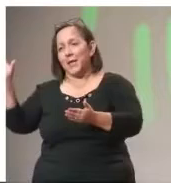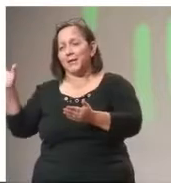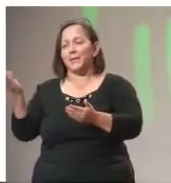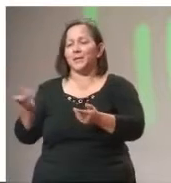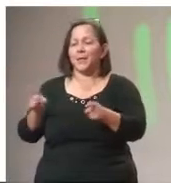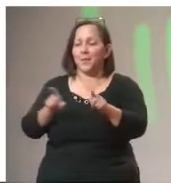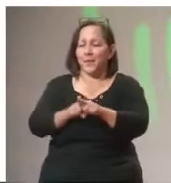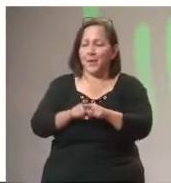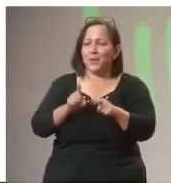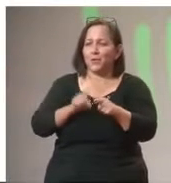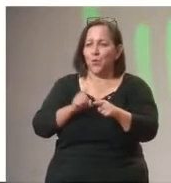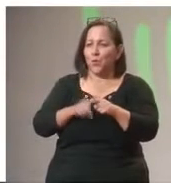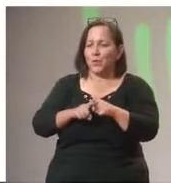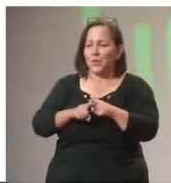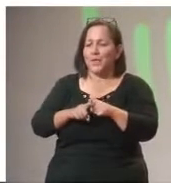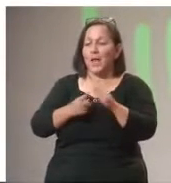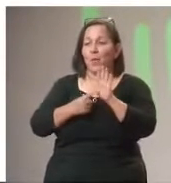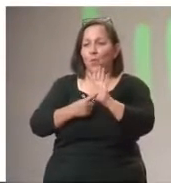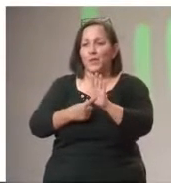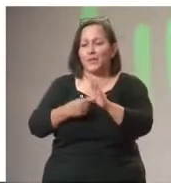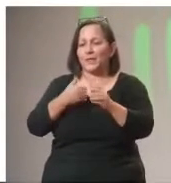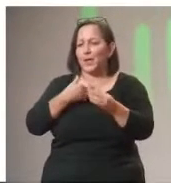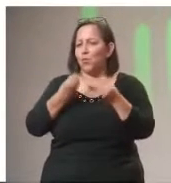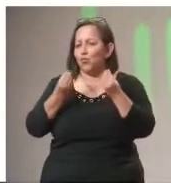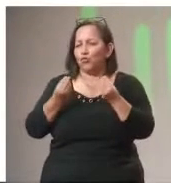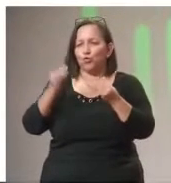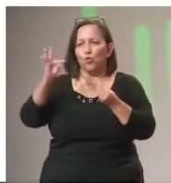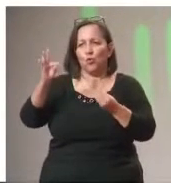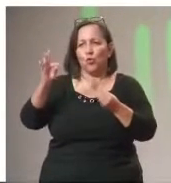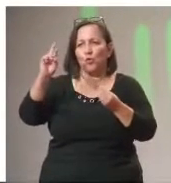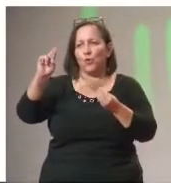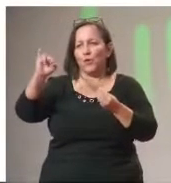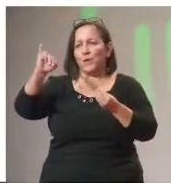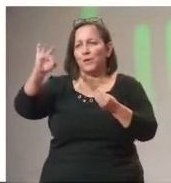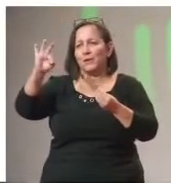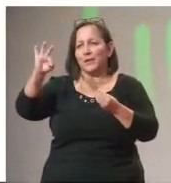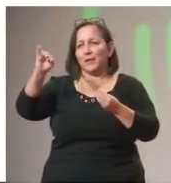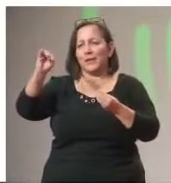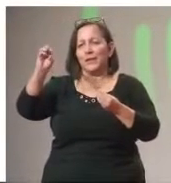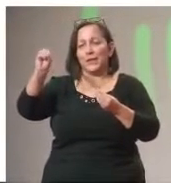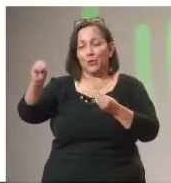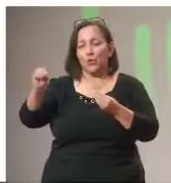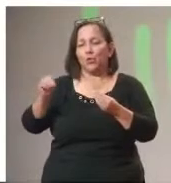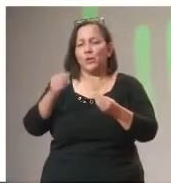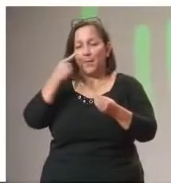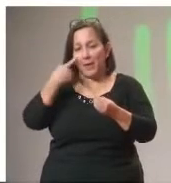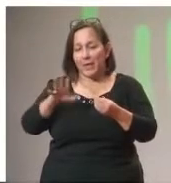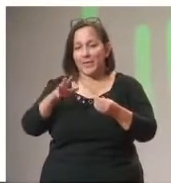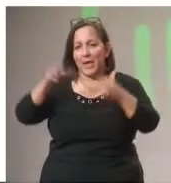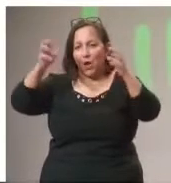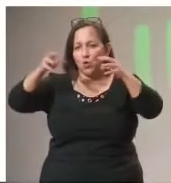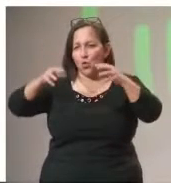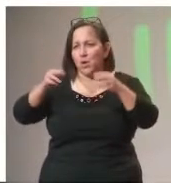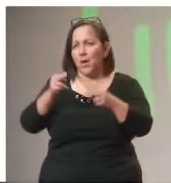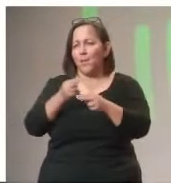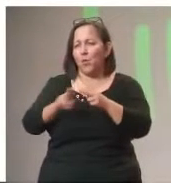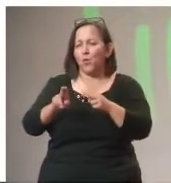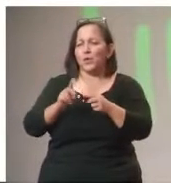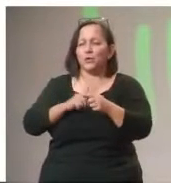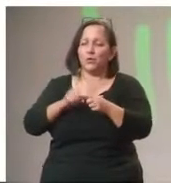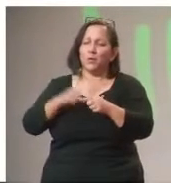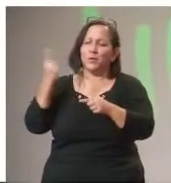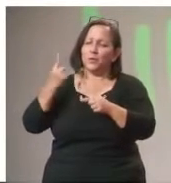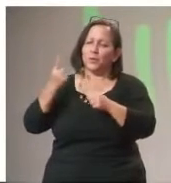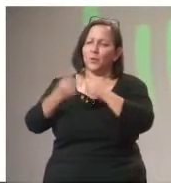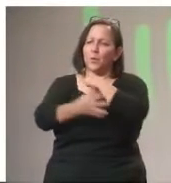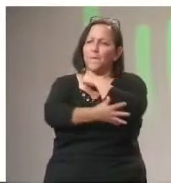Entonces las muestras que tienen mucho tritio, que se parecen a la lluvia reciente, siempre son empobrecidas o